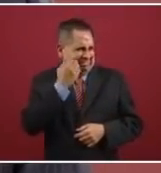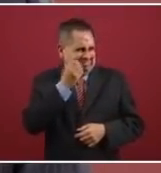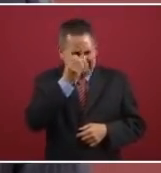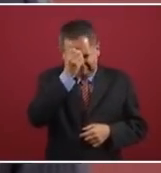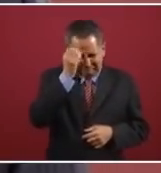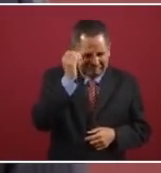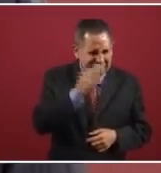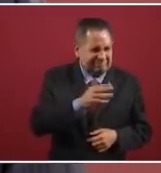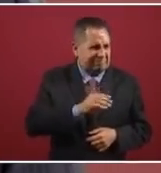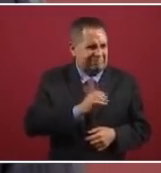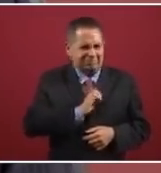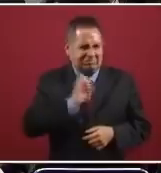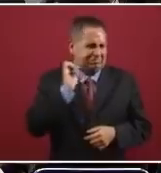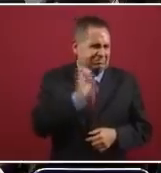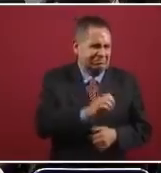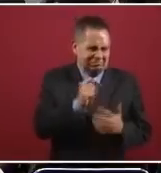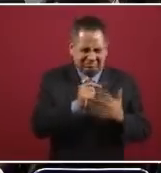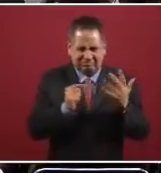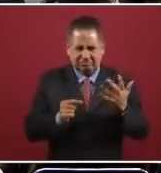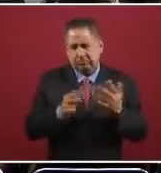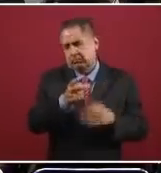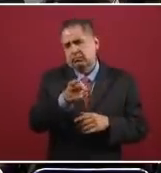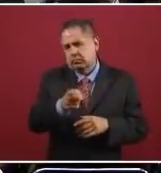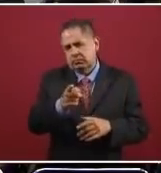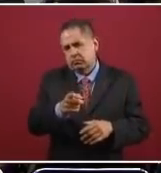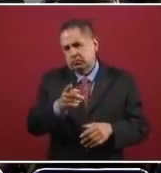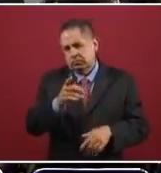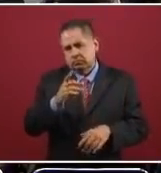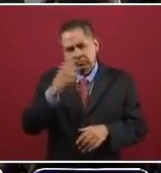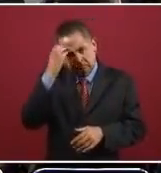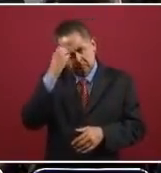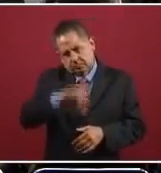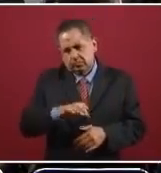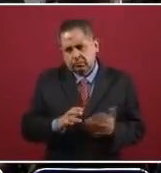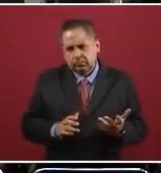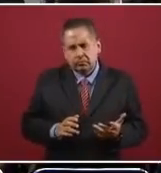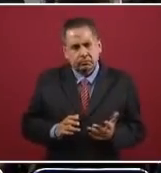¿sí?, con todos los agravantes,